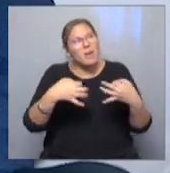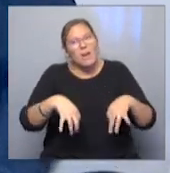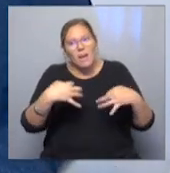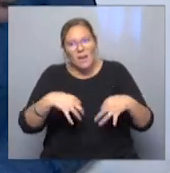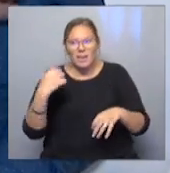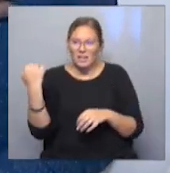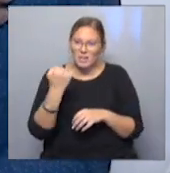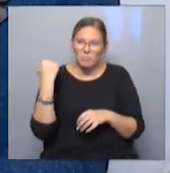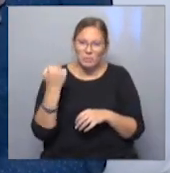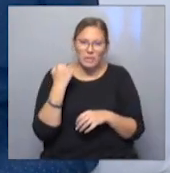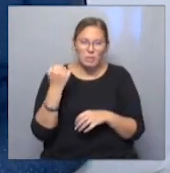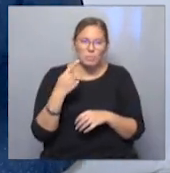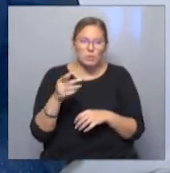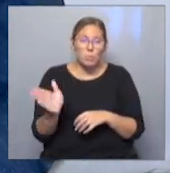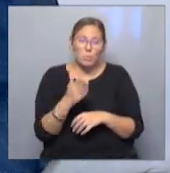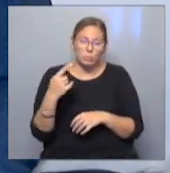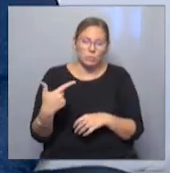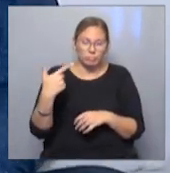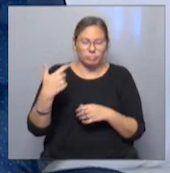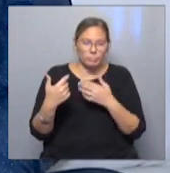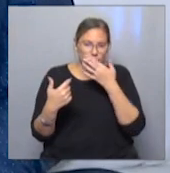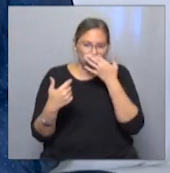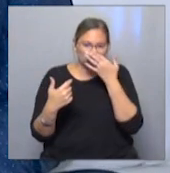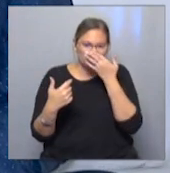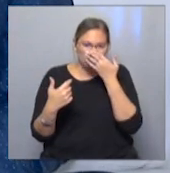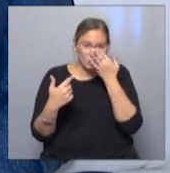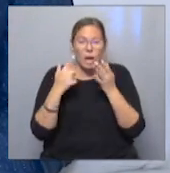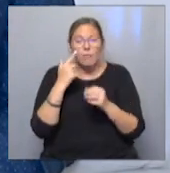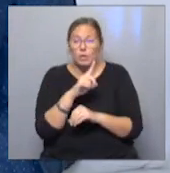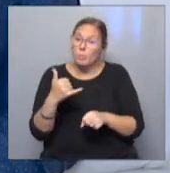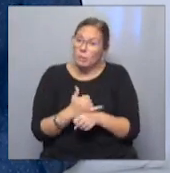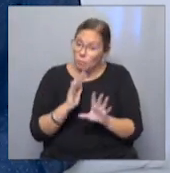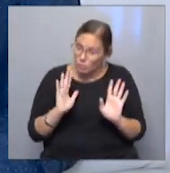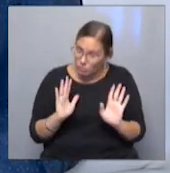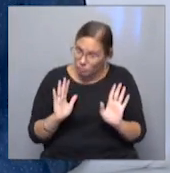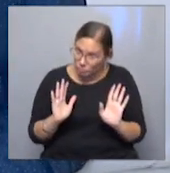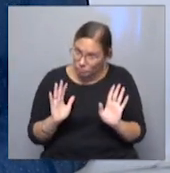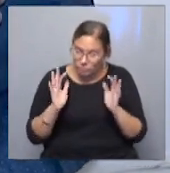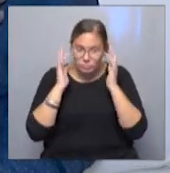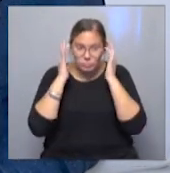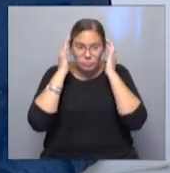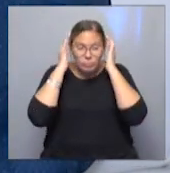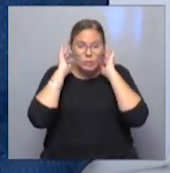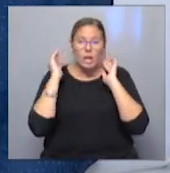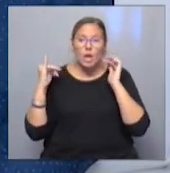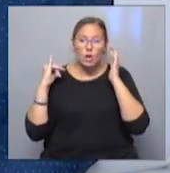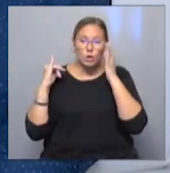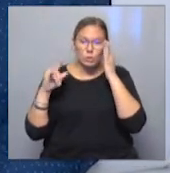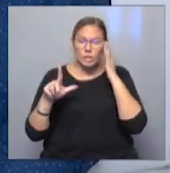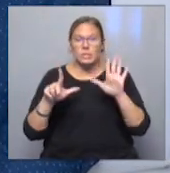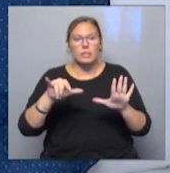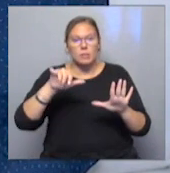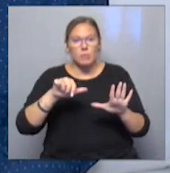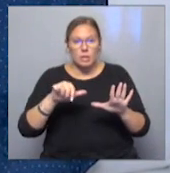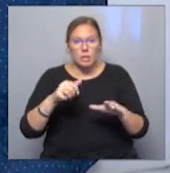que es muy importante, porque si no el productor nos mata. Y voy a ver si no me equivoco. En Colonia, el 7 de mayo, creo